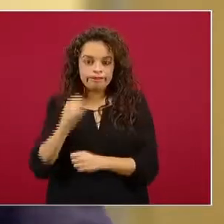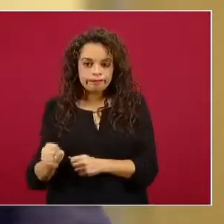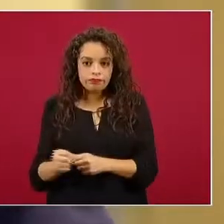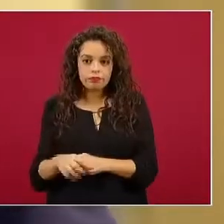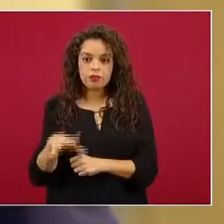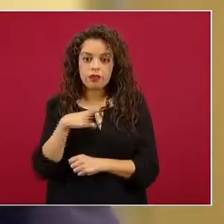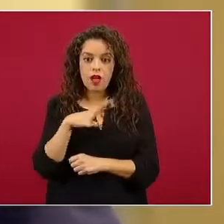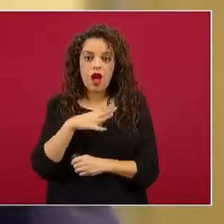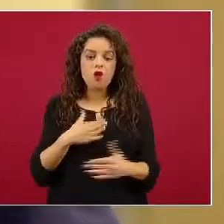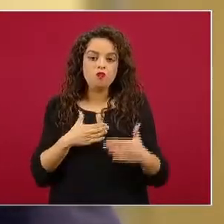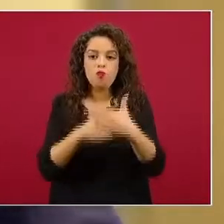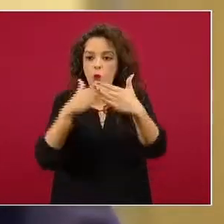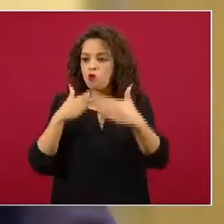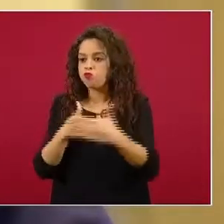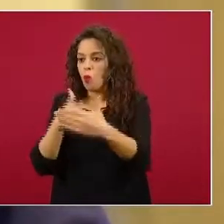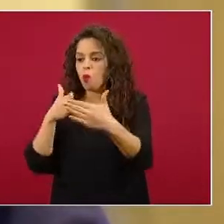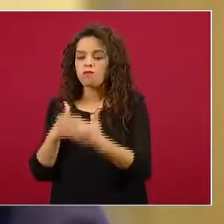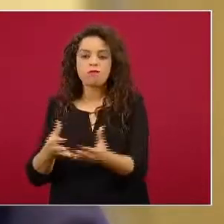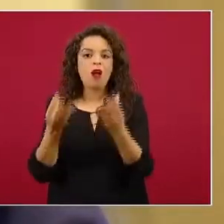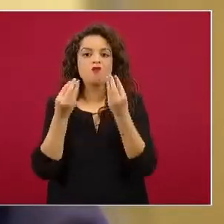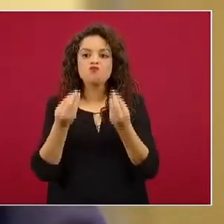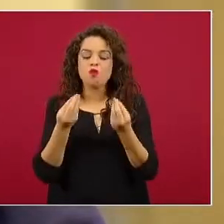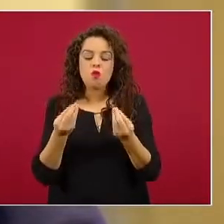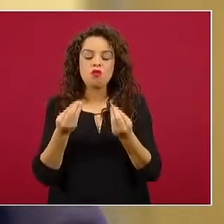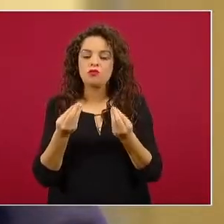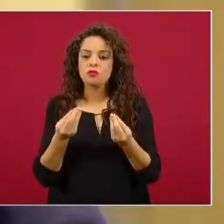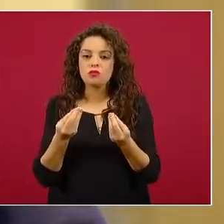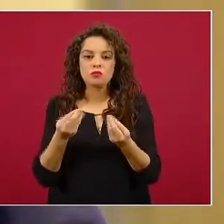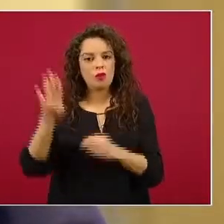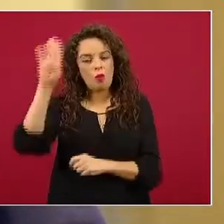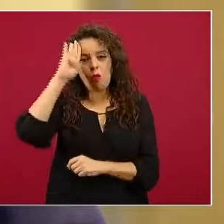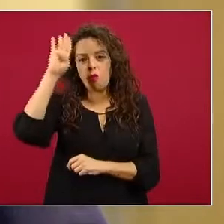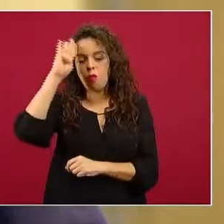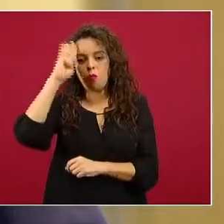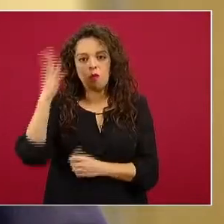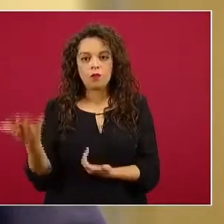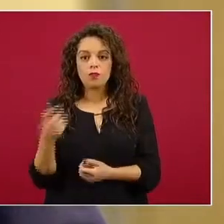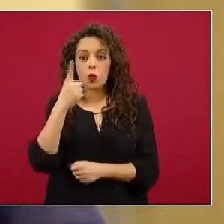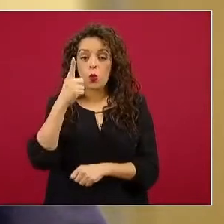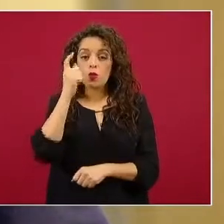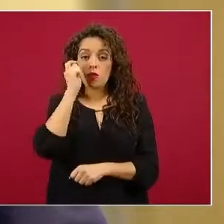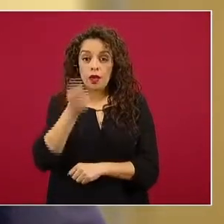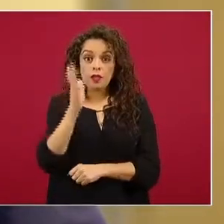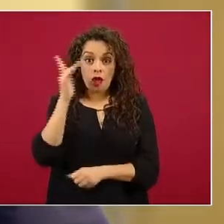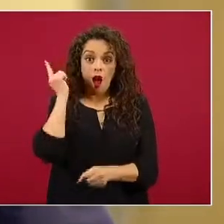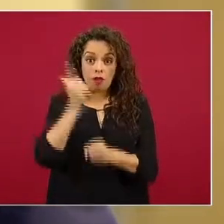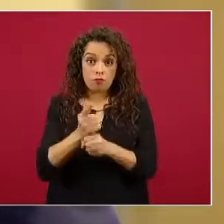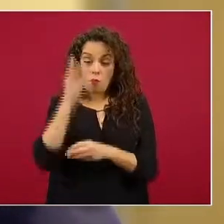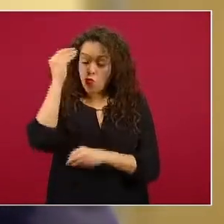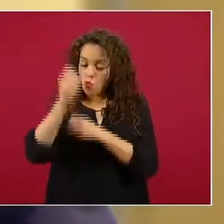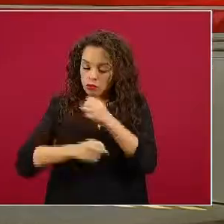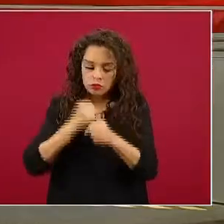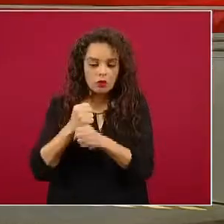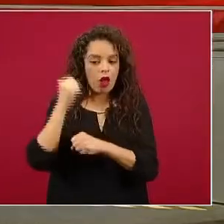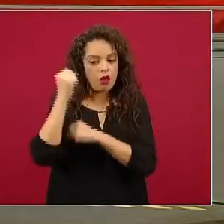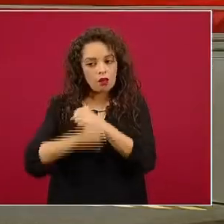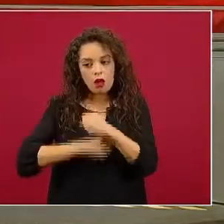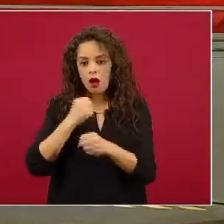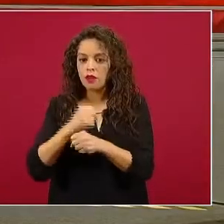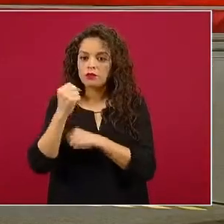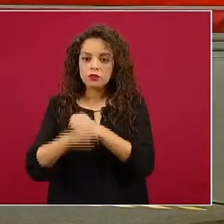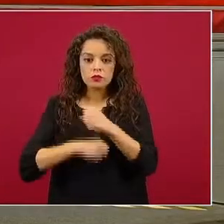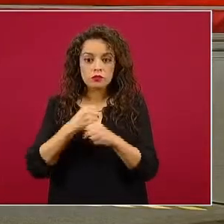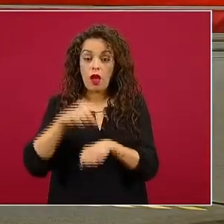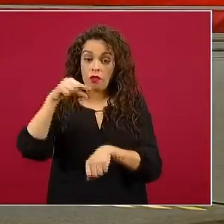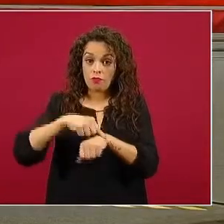encuentran una limitación enorme. Una de las importantes limitaciones que se ha identificado por años, y el doctor Aburto, que ha estado al frente de